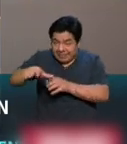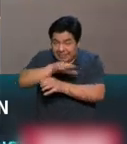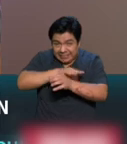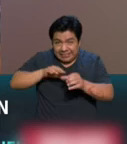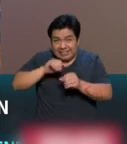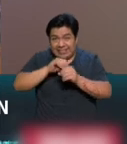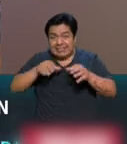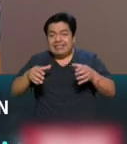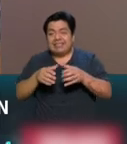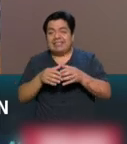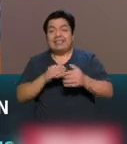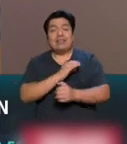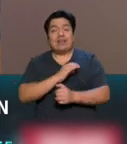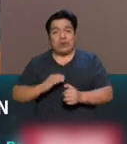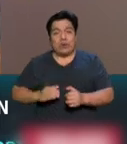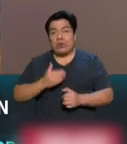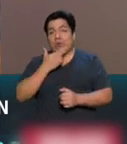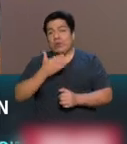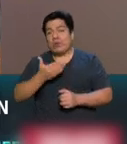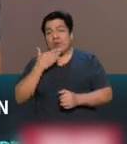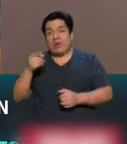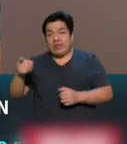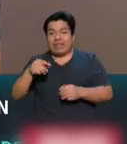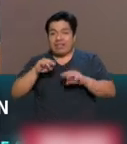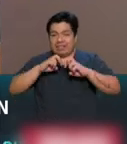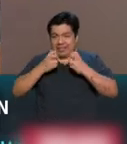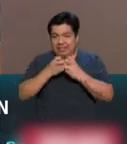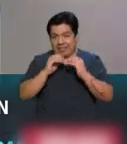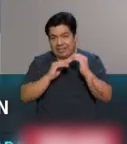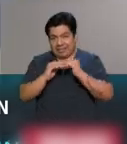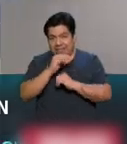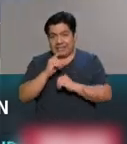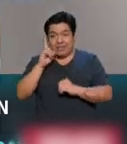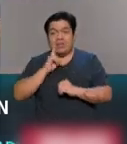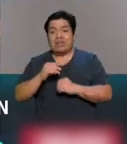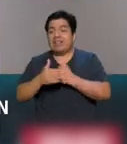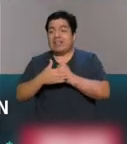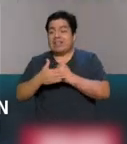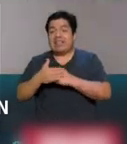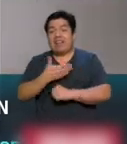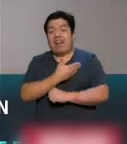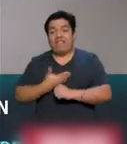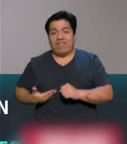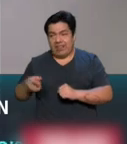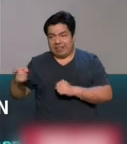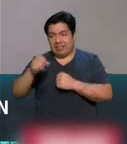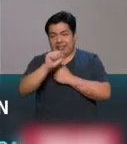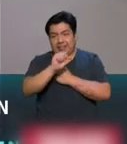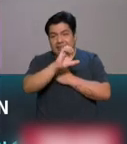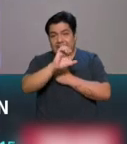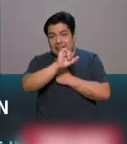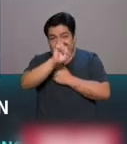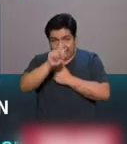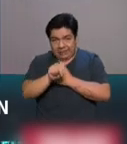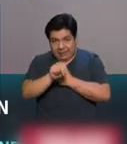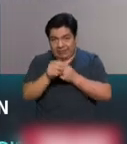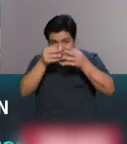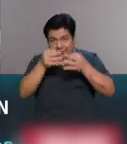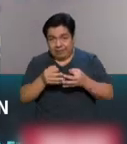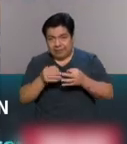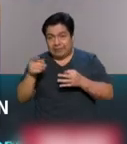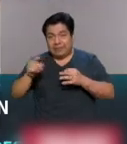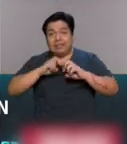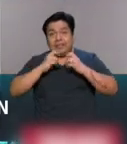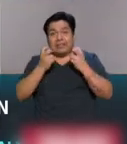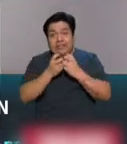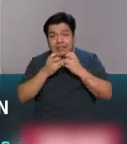los candidatos y candidatas a ministros y ministras, por lo que será el próximo presidente del máximo tribunal del país. El